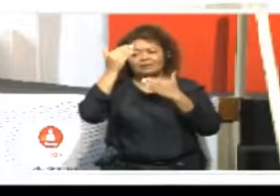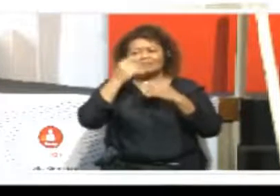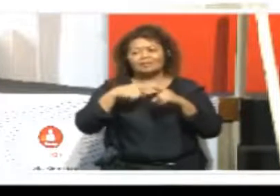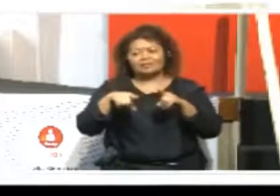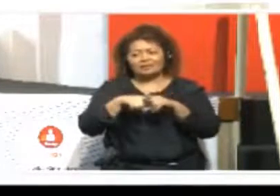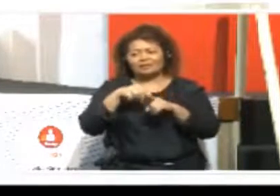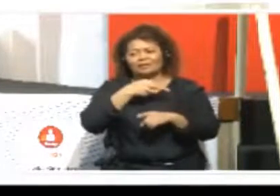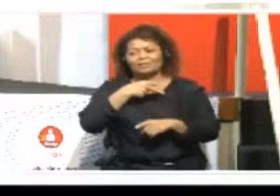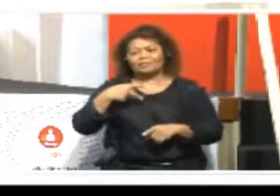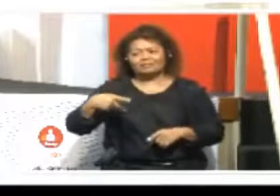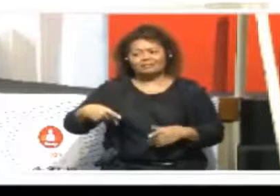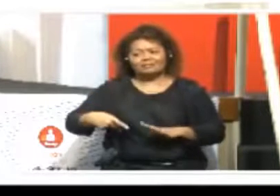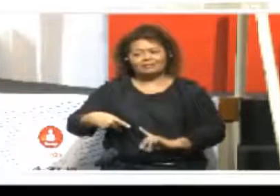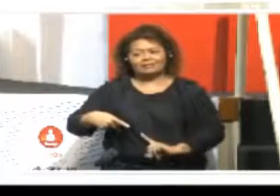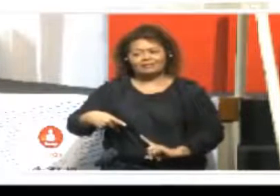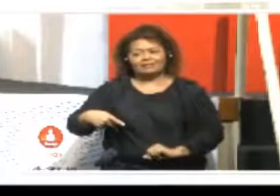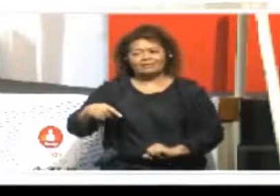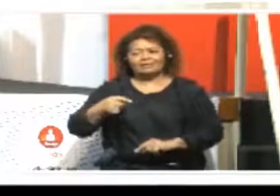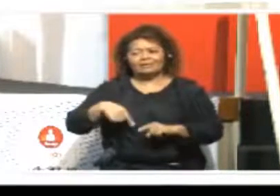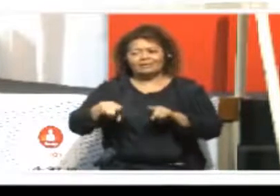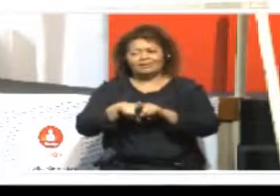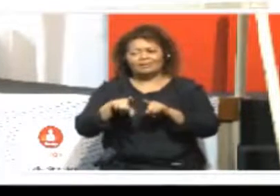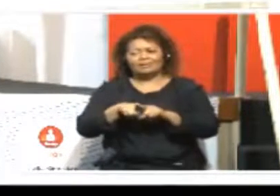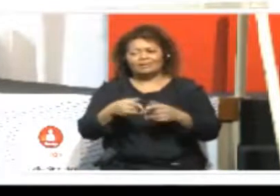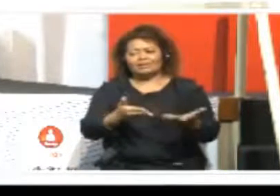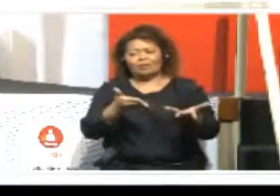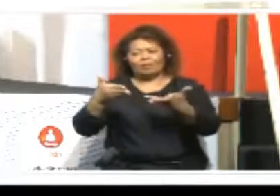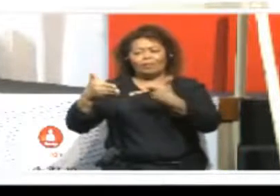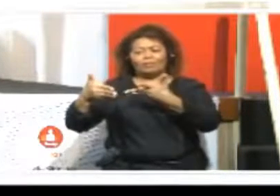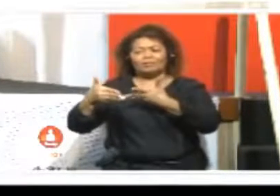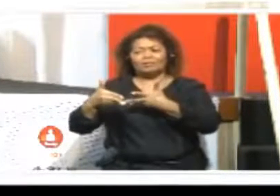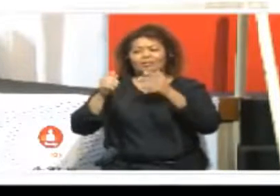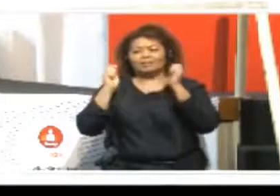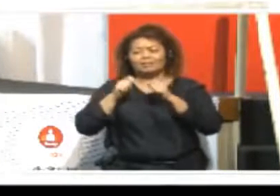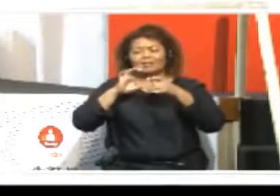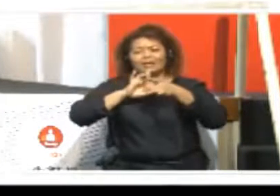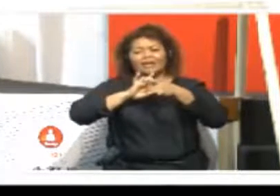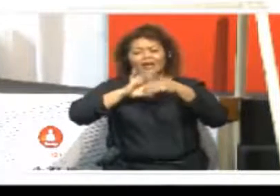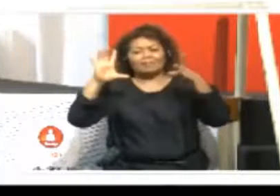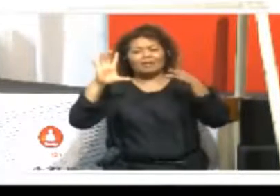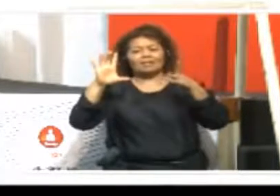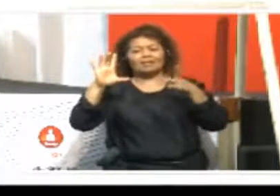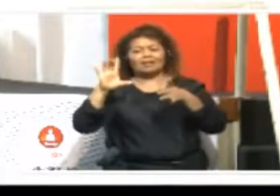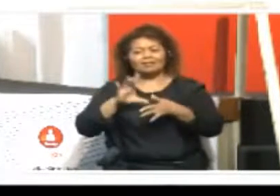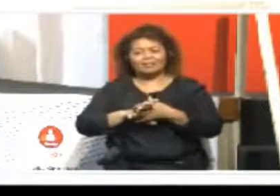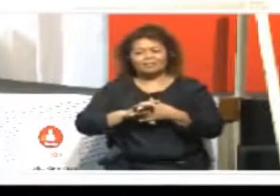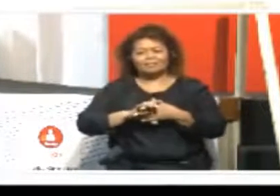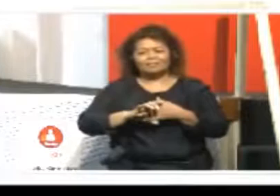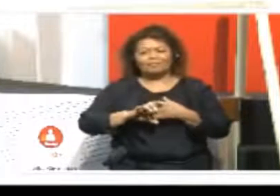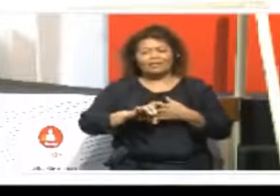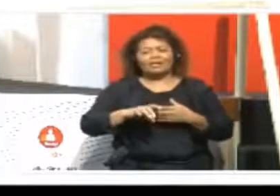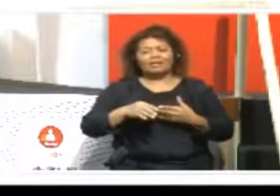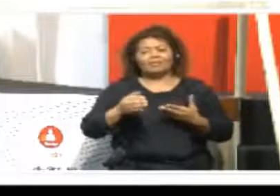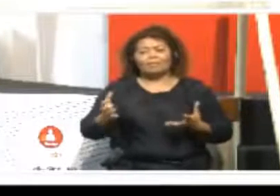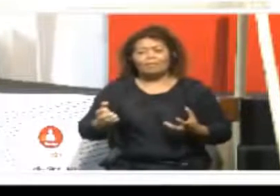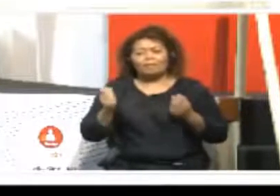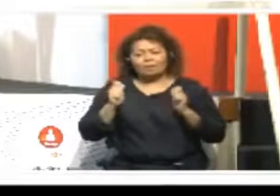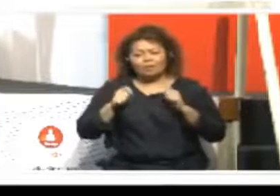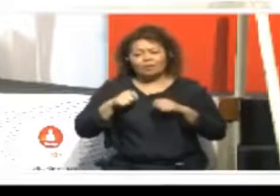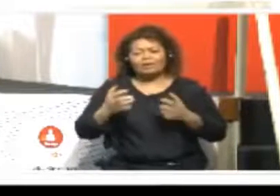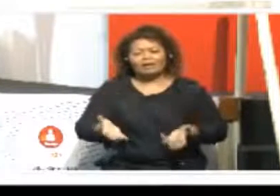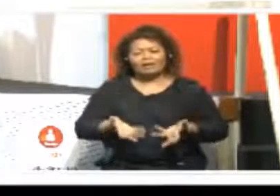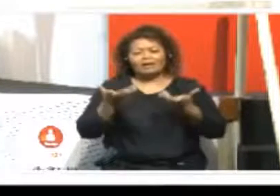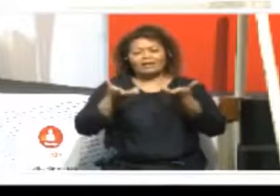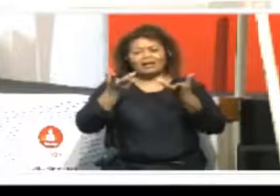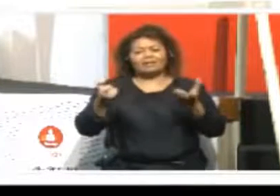por esta oportunidad que nos da a la Universidad de Indiana en poder crear este convenio con la Escuela